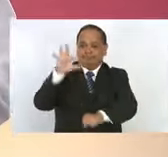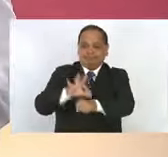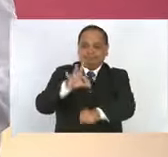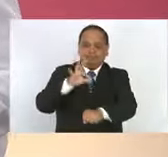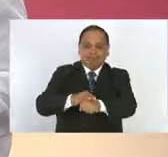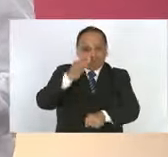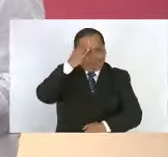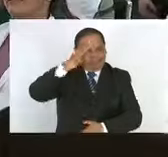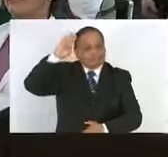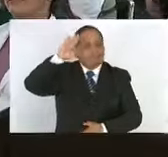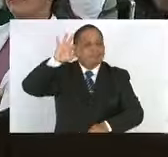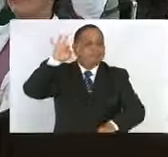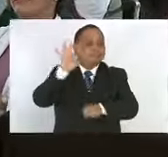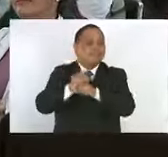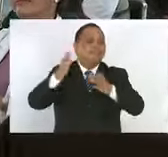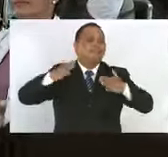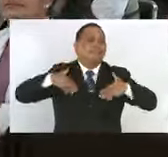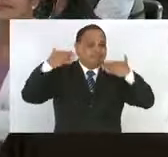Cuba. Muchas gracias.